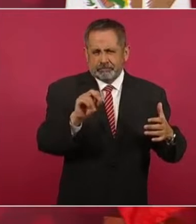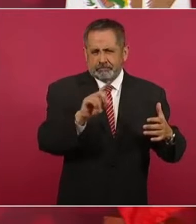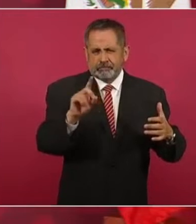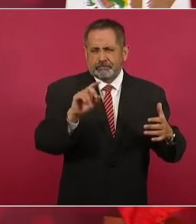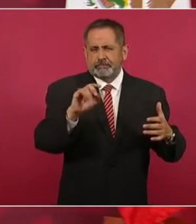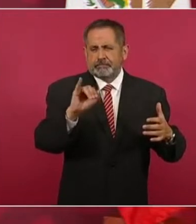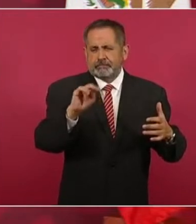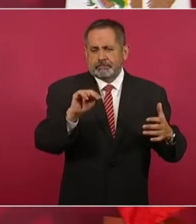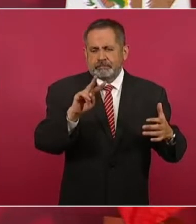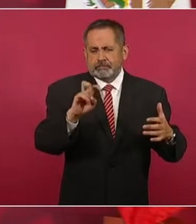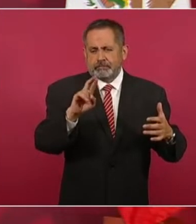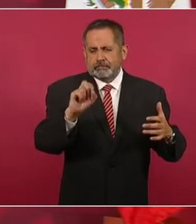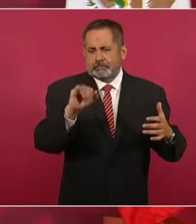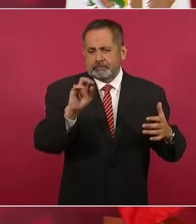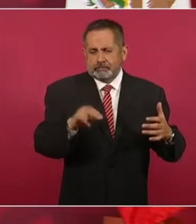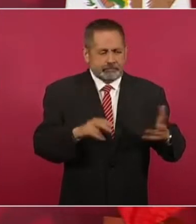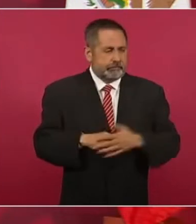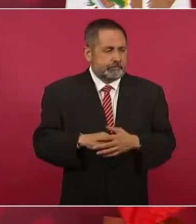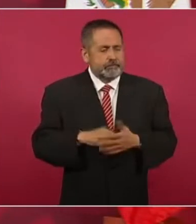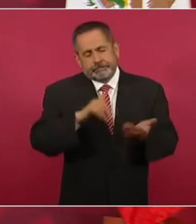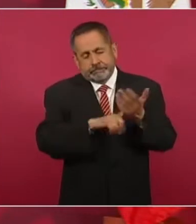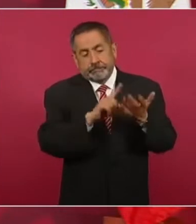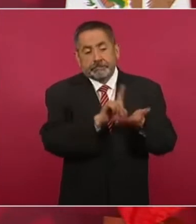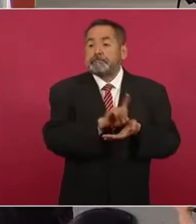Pero el que da la cara,